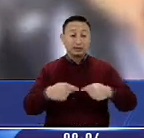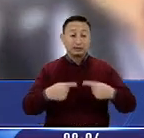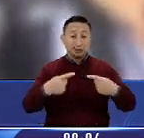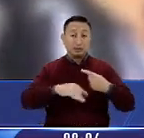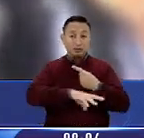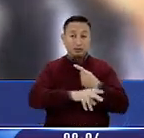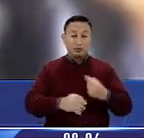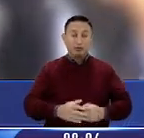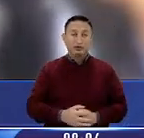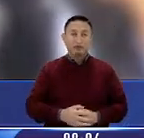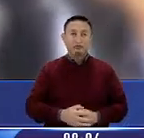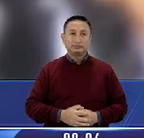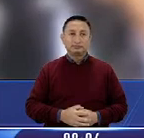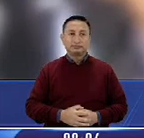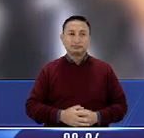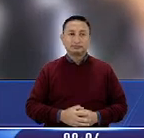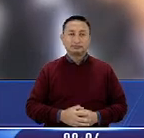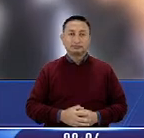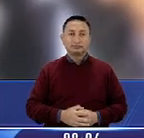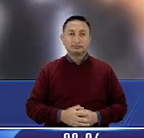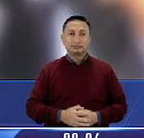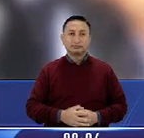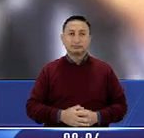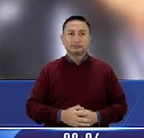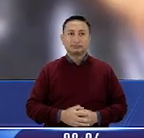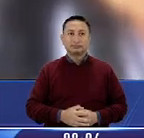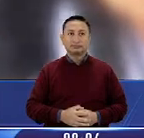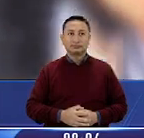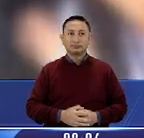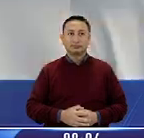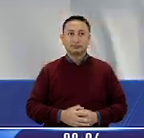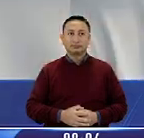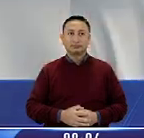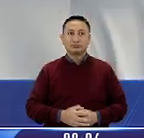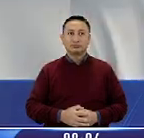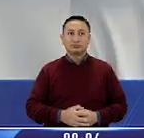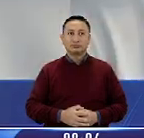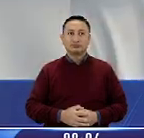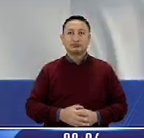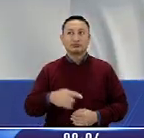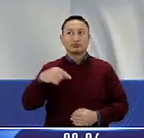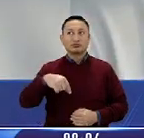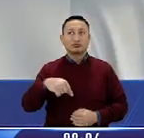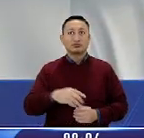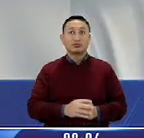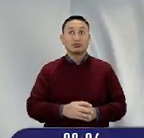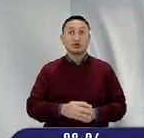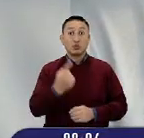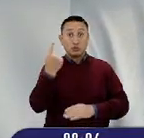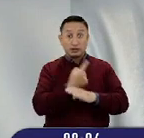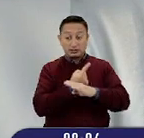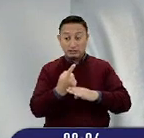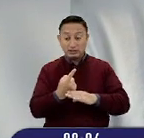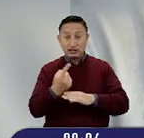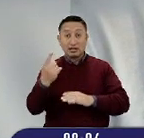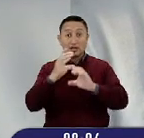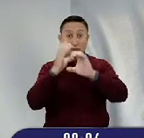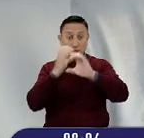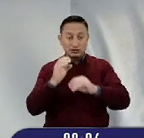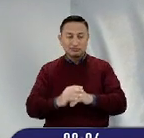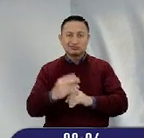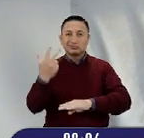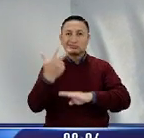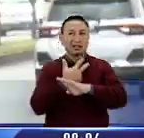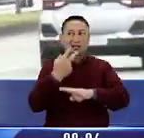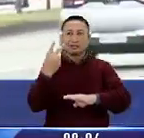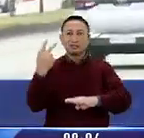constantes. ¿Cuántos por semana a sus unidades, preguntamos? 3-4 por semana en cada una de las unidades que prestan